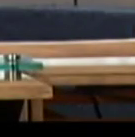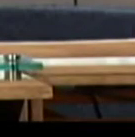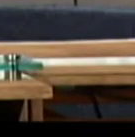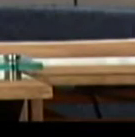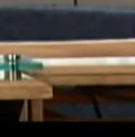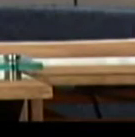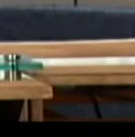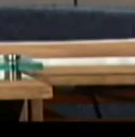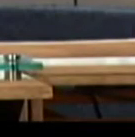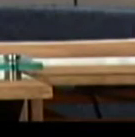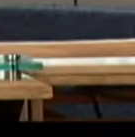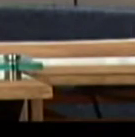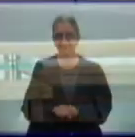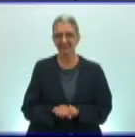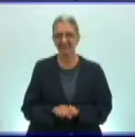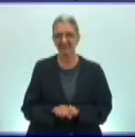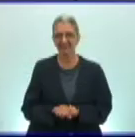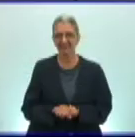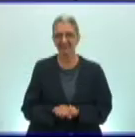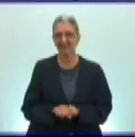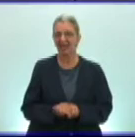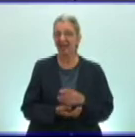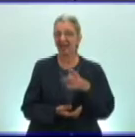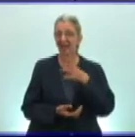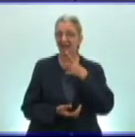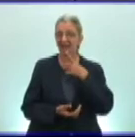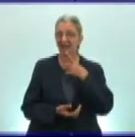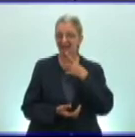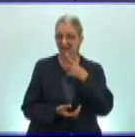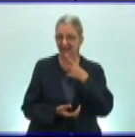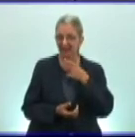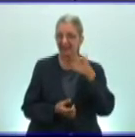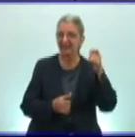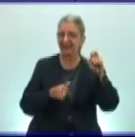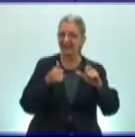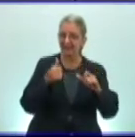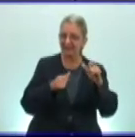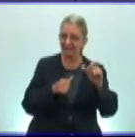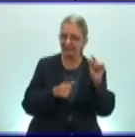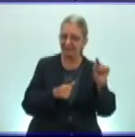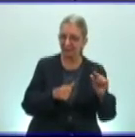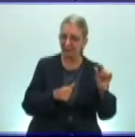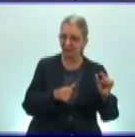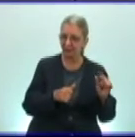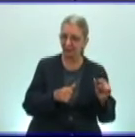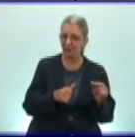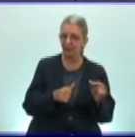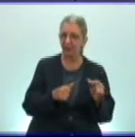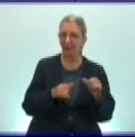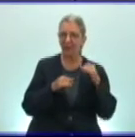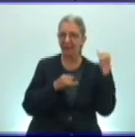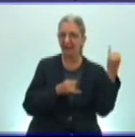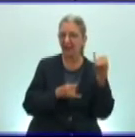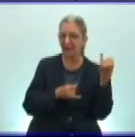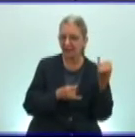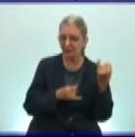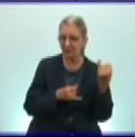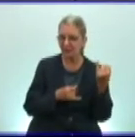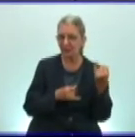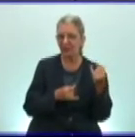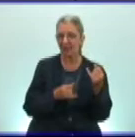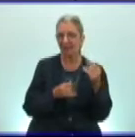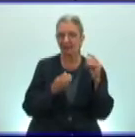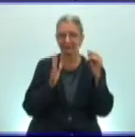Para poder entenderse, los químicos han adoptado el convenio internacional de representar los elementos